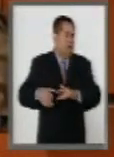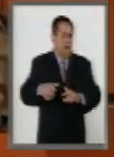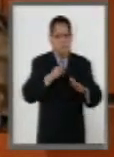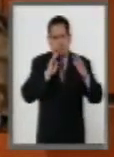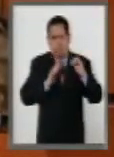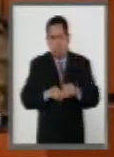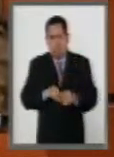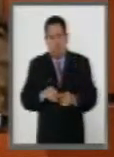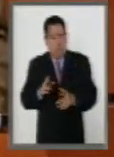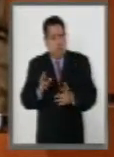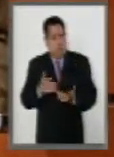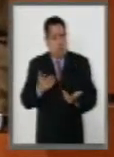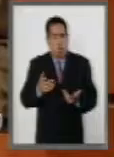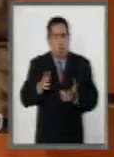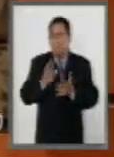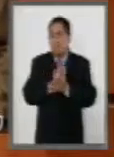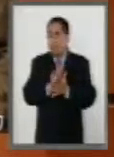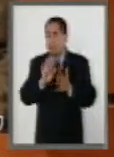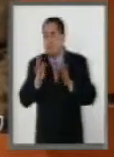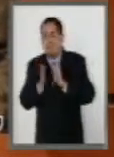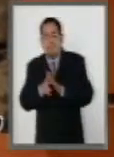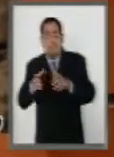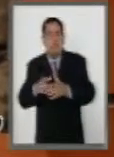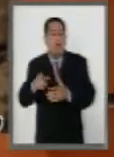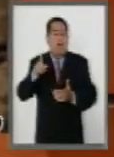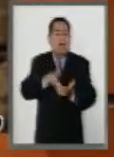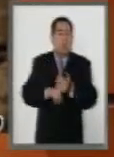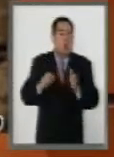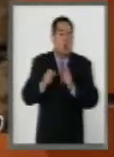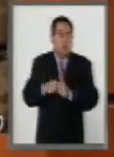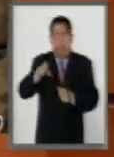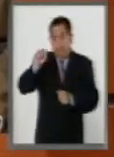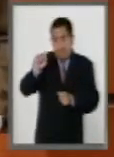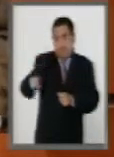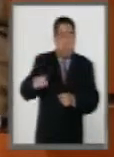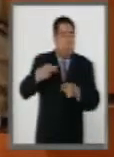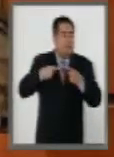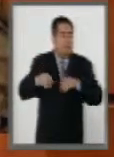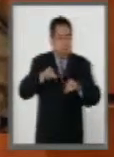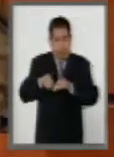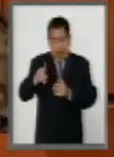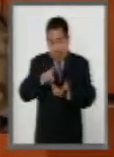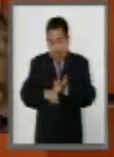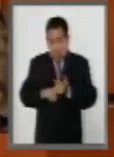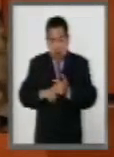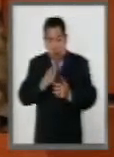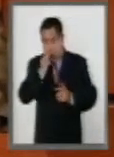en colusión, que se dan en colusión con los que ahí trabajan.